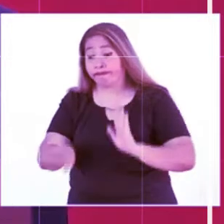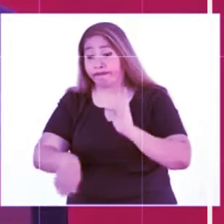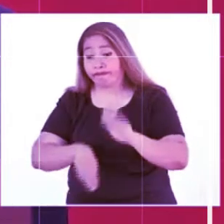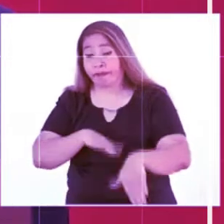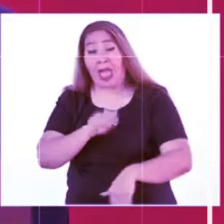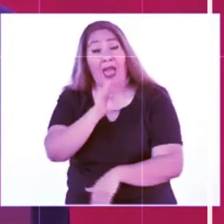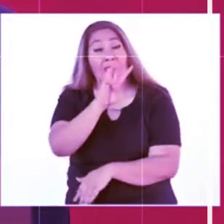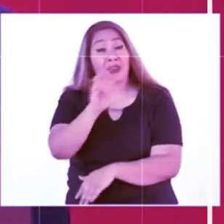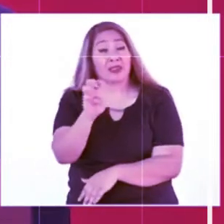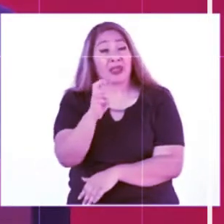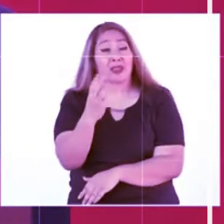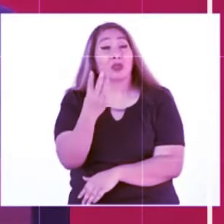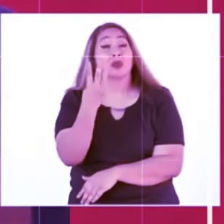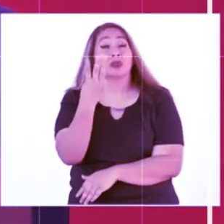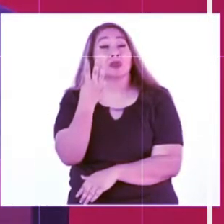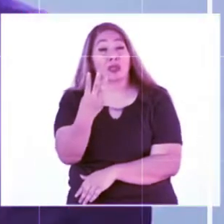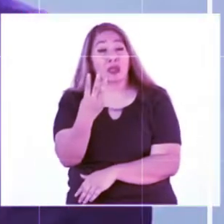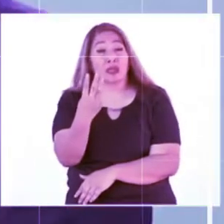303